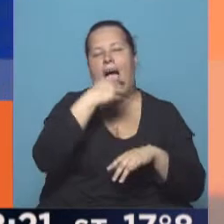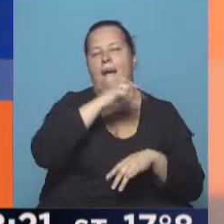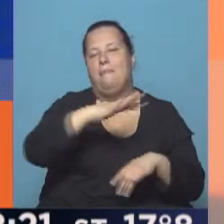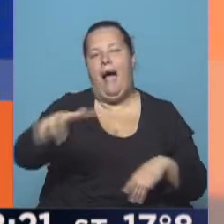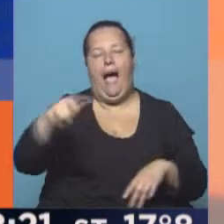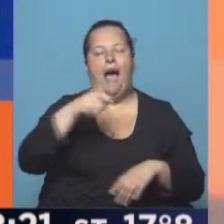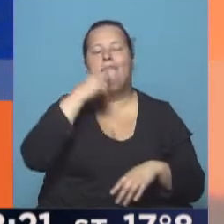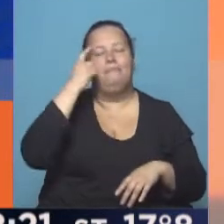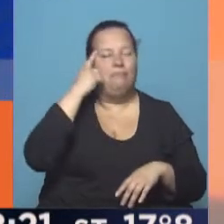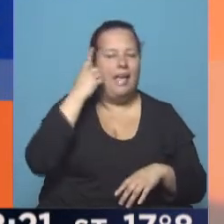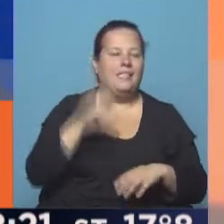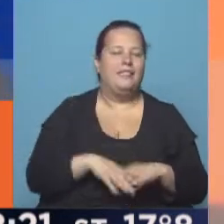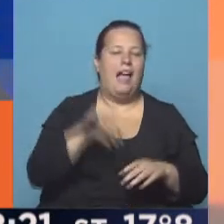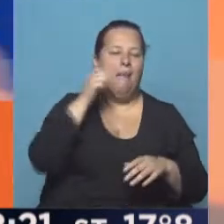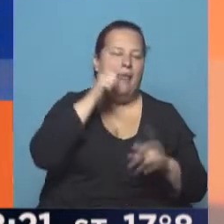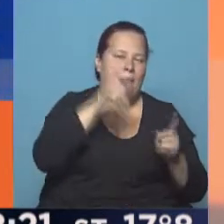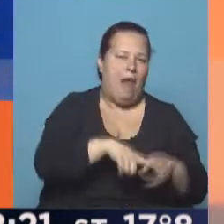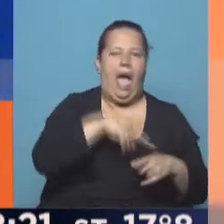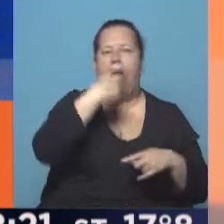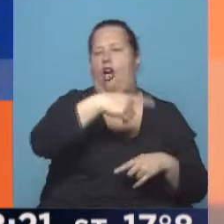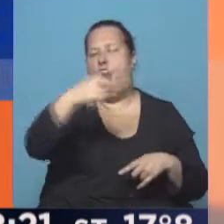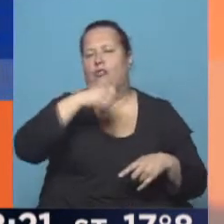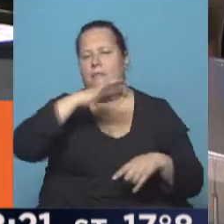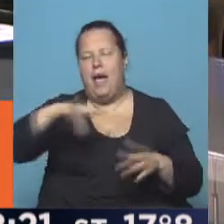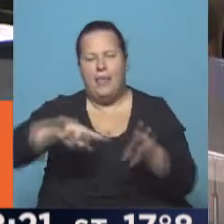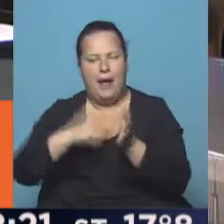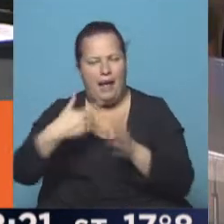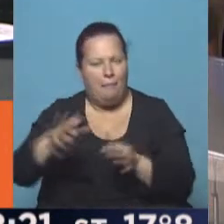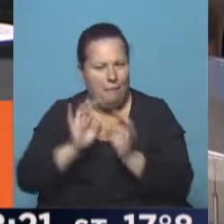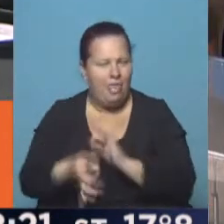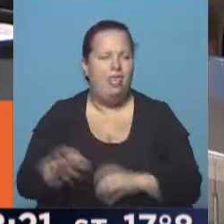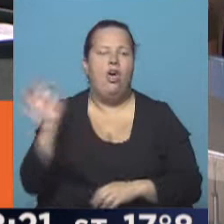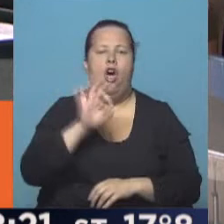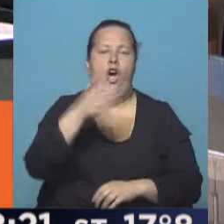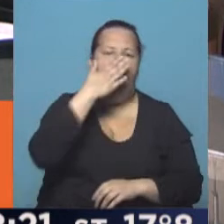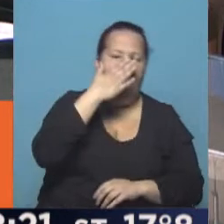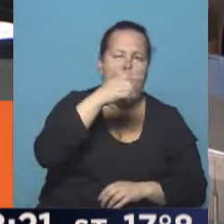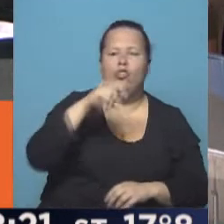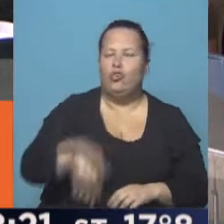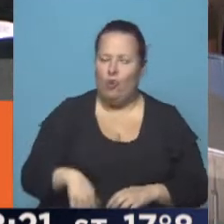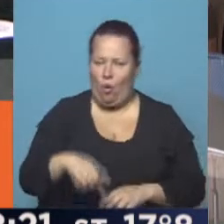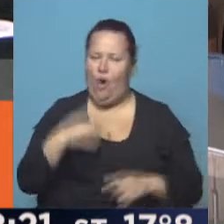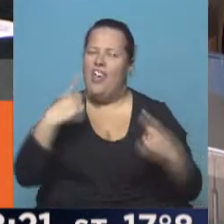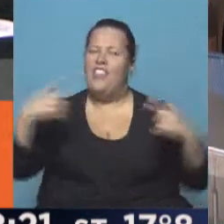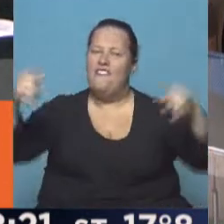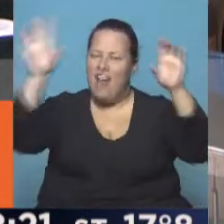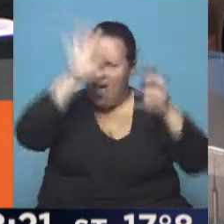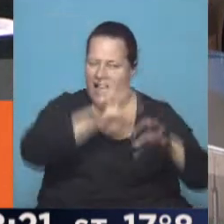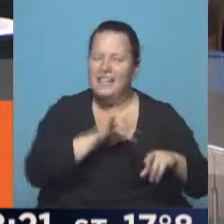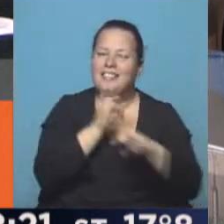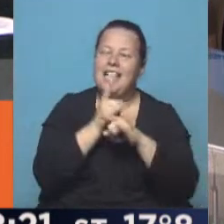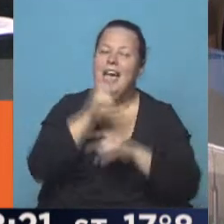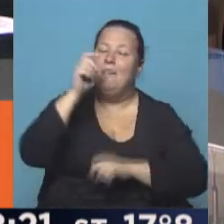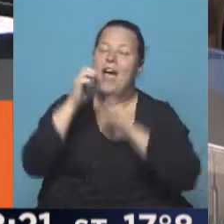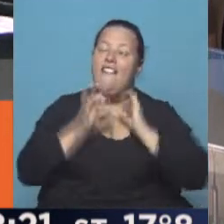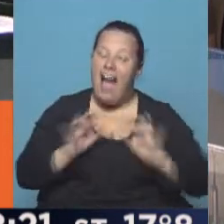pensando en la ciudad de Mar del Plata o en el resto de las ciudades costeras, o se va a Córdoba o al sur, digo, los diferentes destinos, siempre hay alguien en